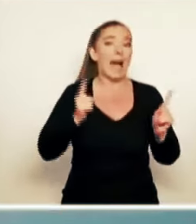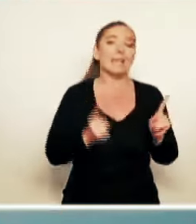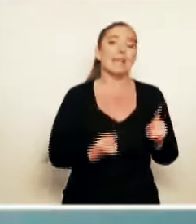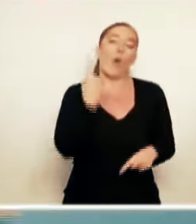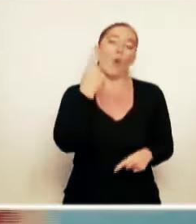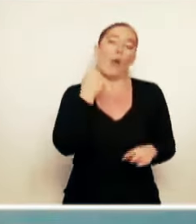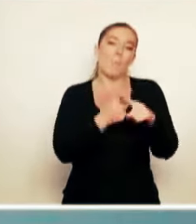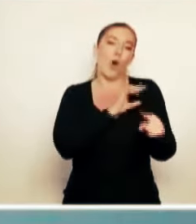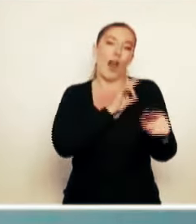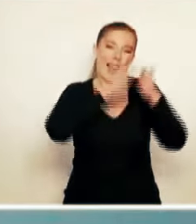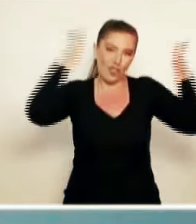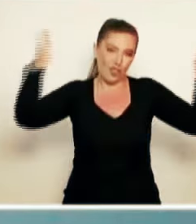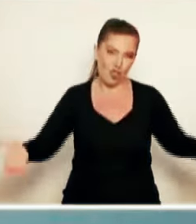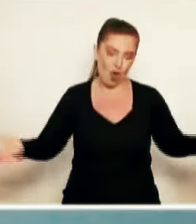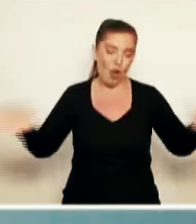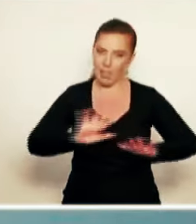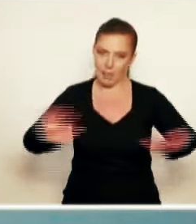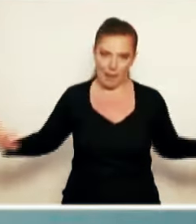año, nada más.